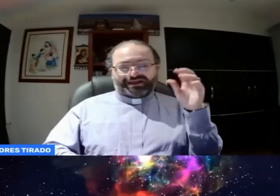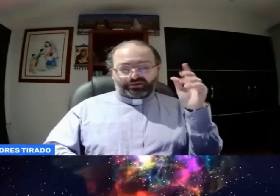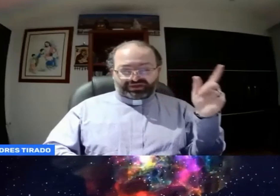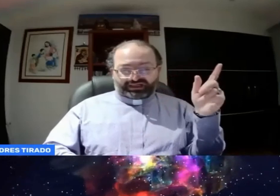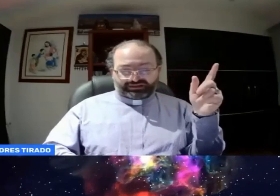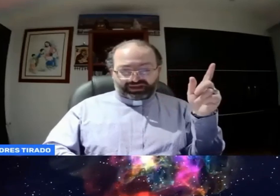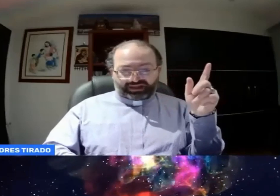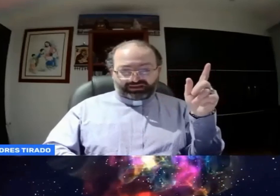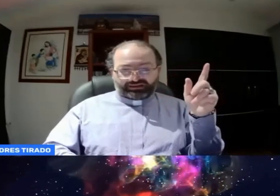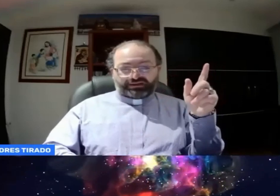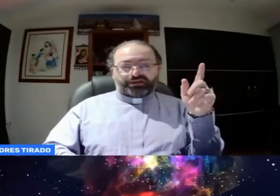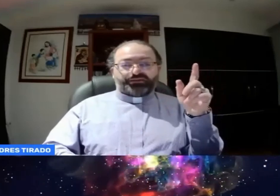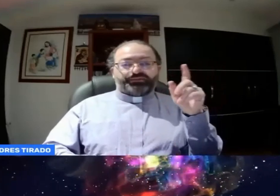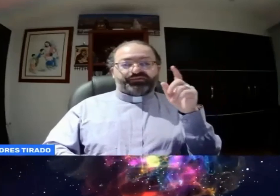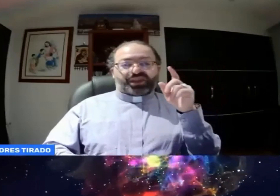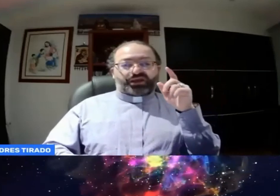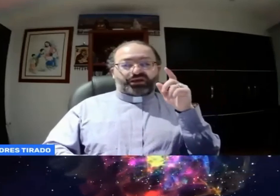esto va a hacer de que lo saquen a él.